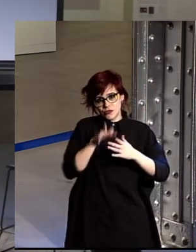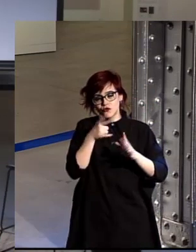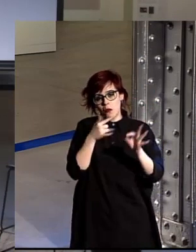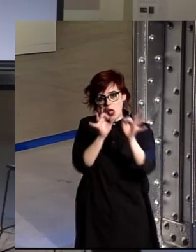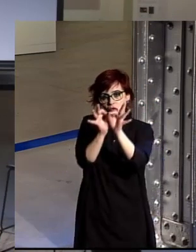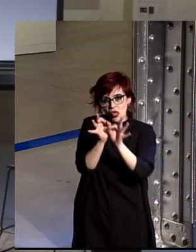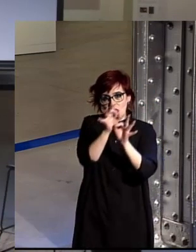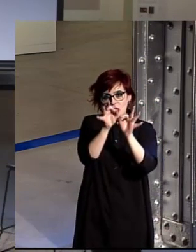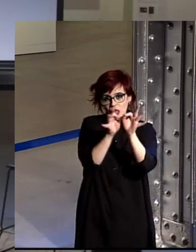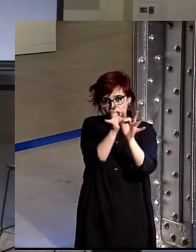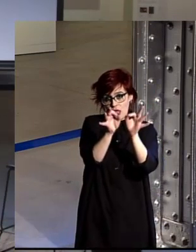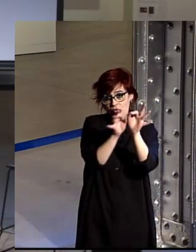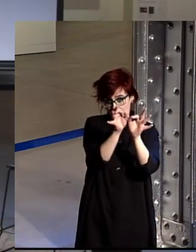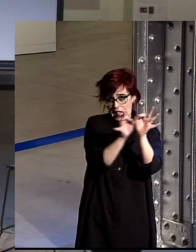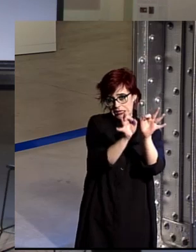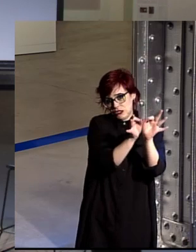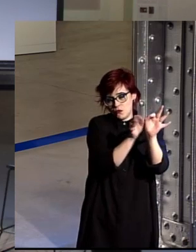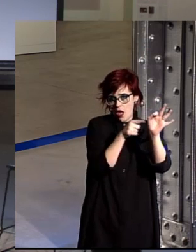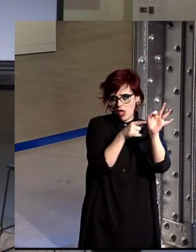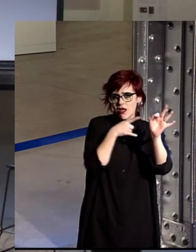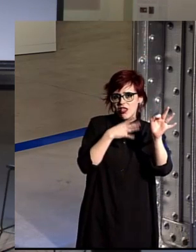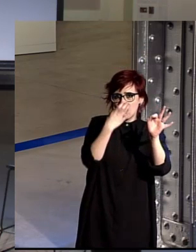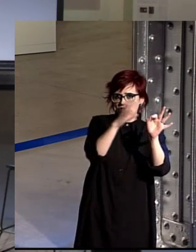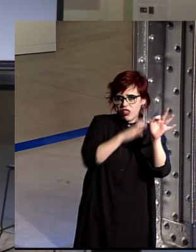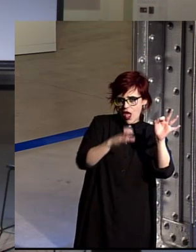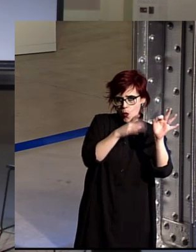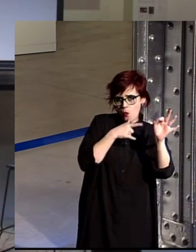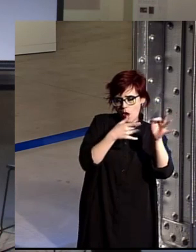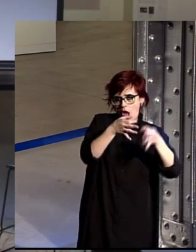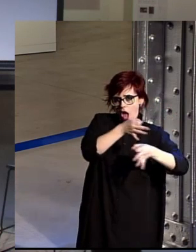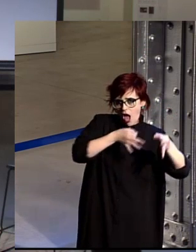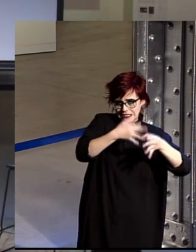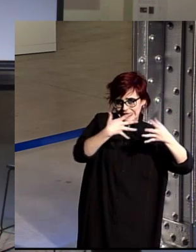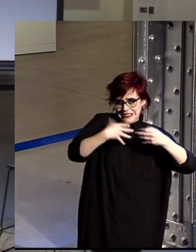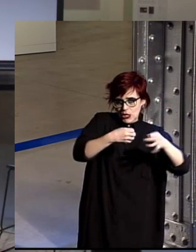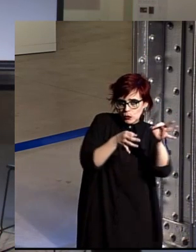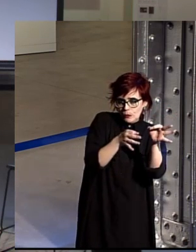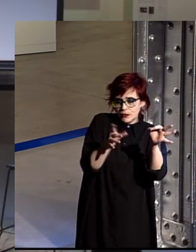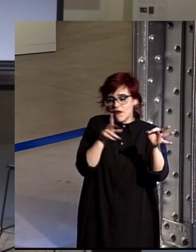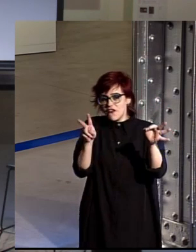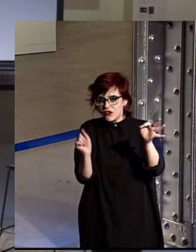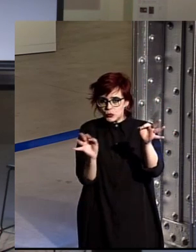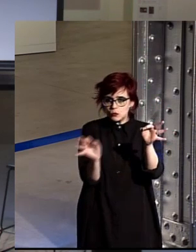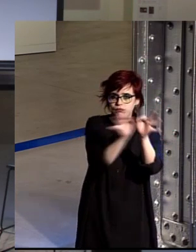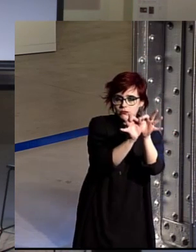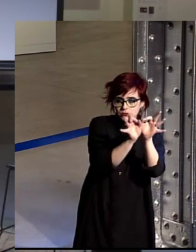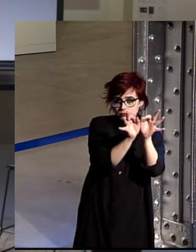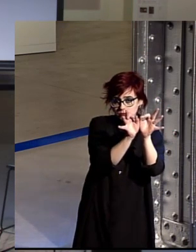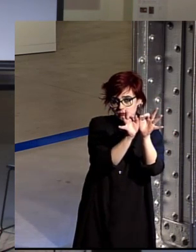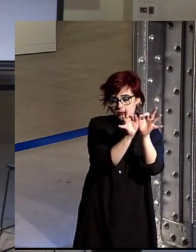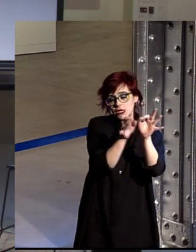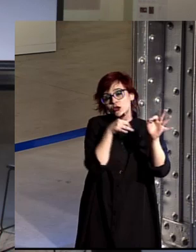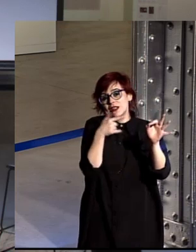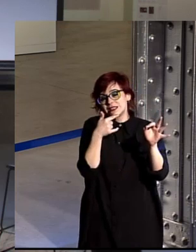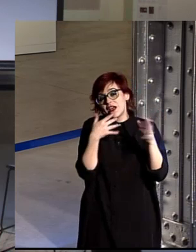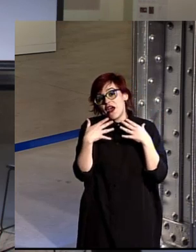agregado de moléculas, sin más. Por lo tanto, podemos decir que por la primera característica los virus son seres vivos, por